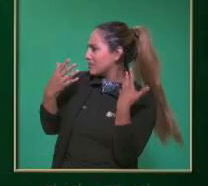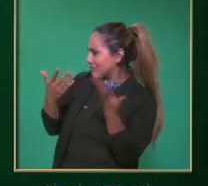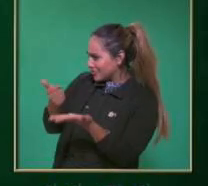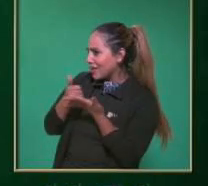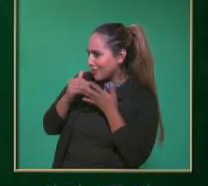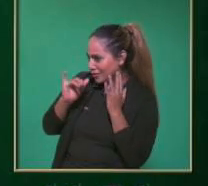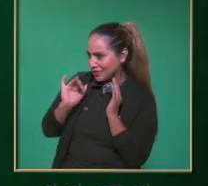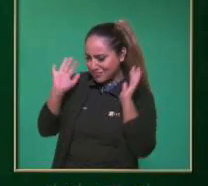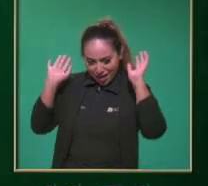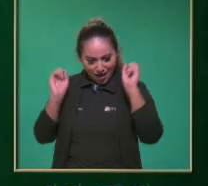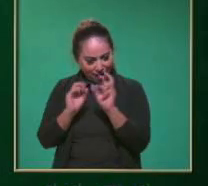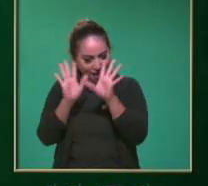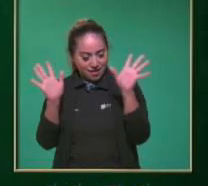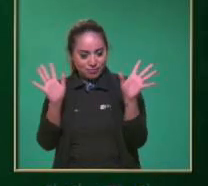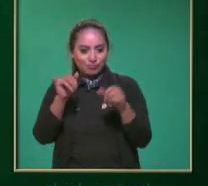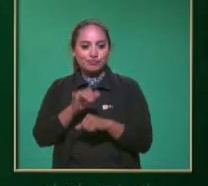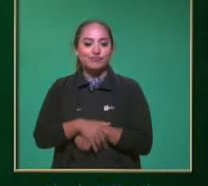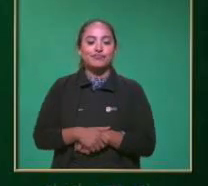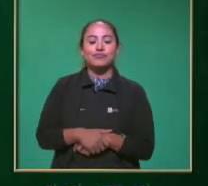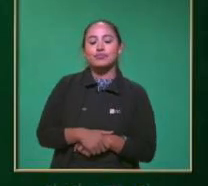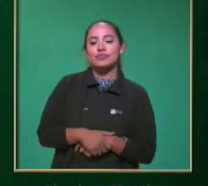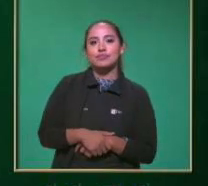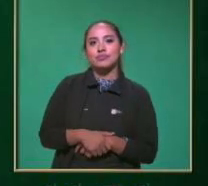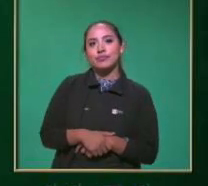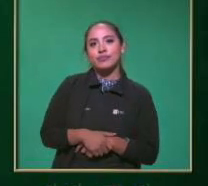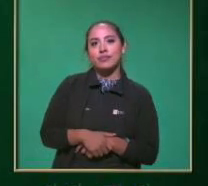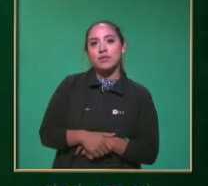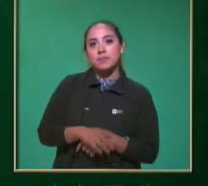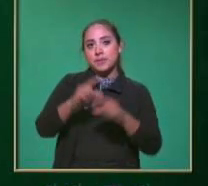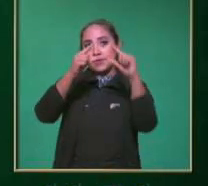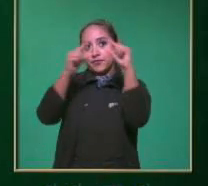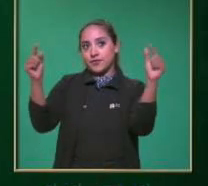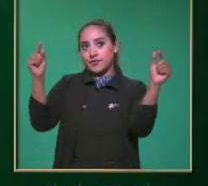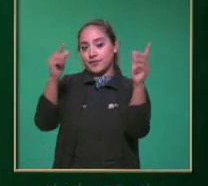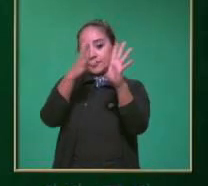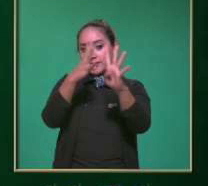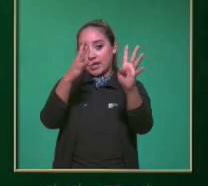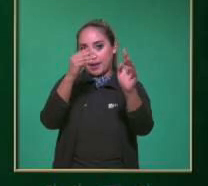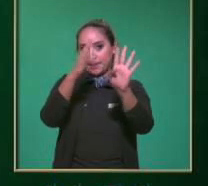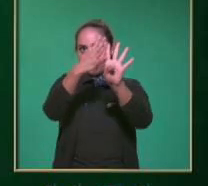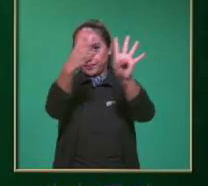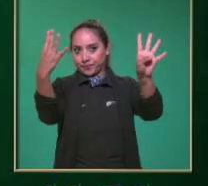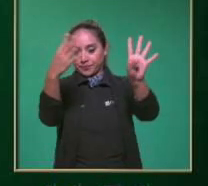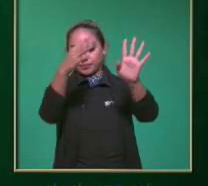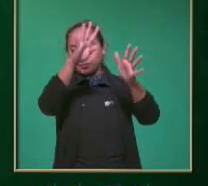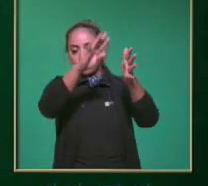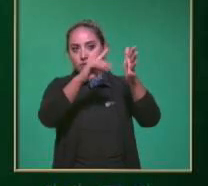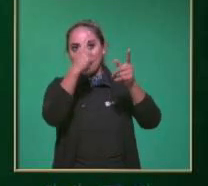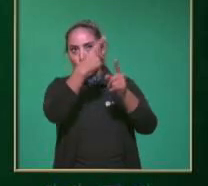a contarlas. Vamos a contar la primer fila solamente. A ver, cuenten con nosotros.